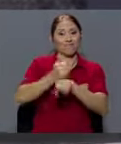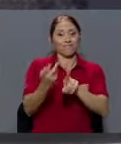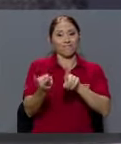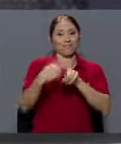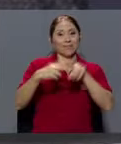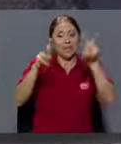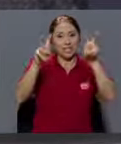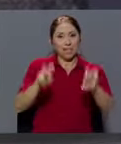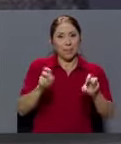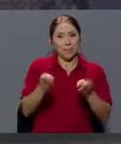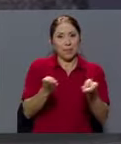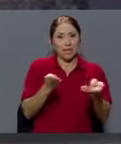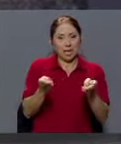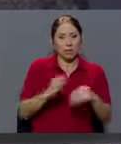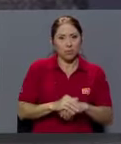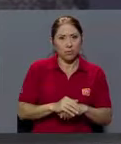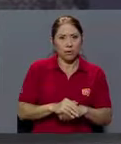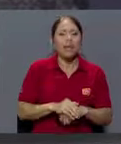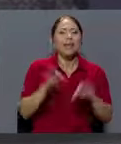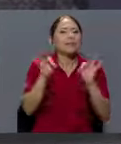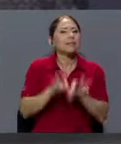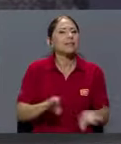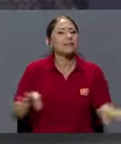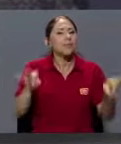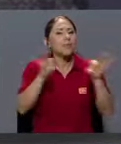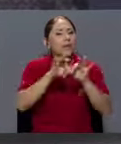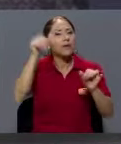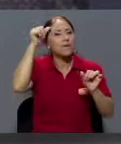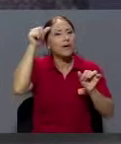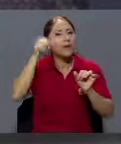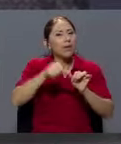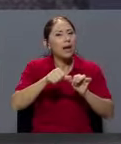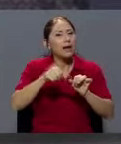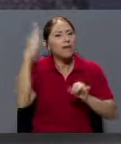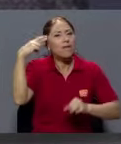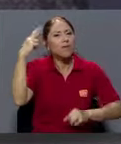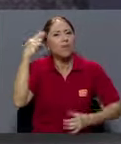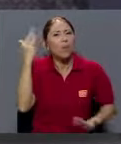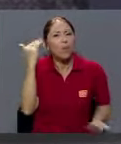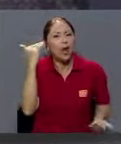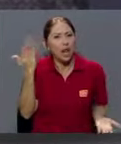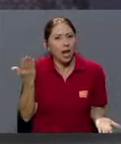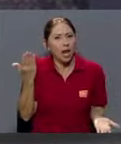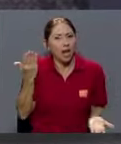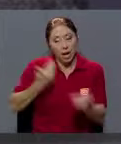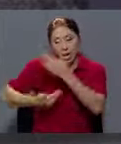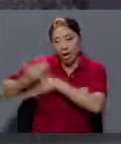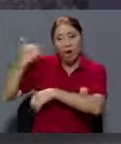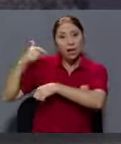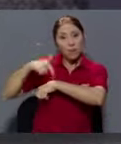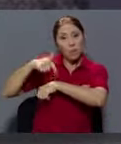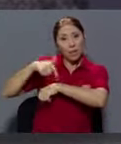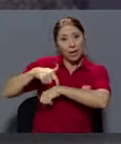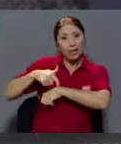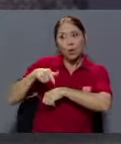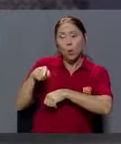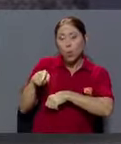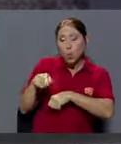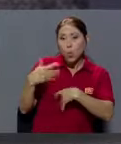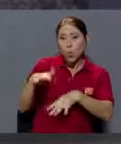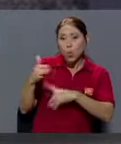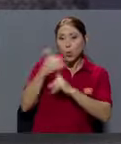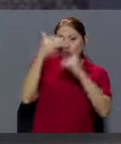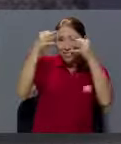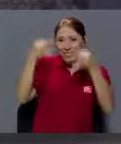examen. Tal vez es importante recordar cuál fue, digamos, los motivos que en ese momento